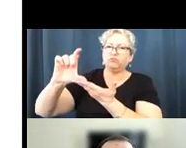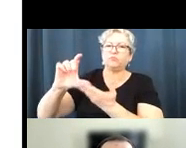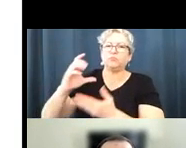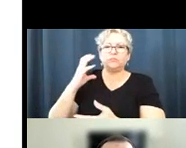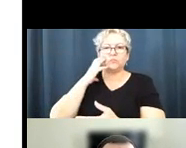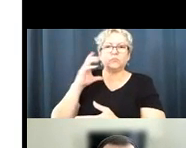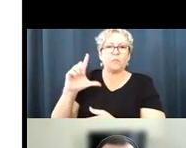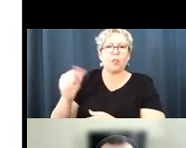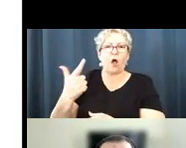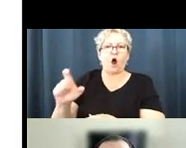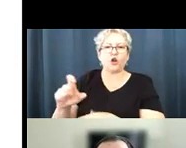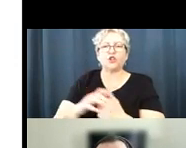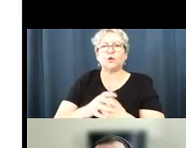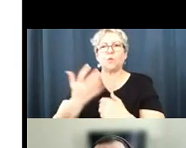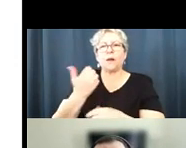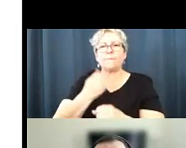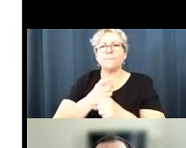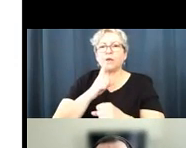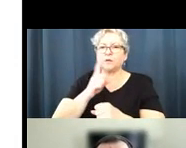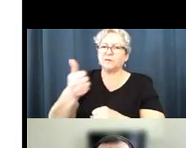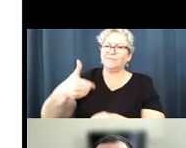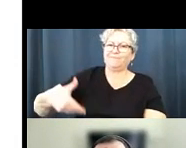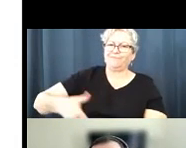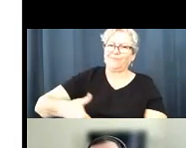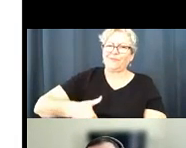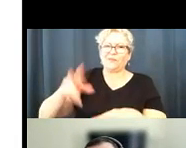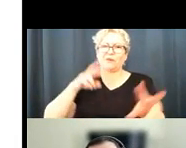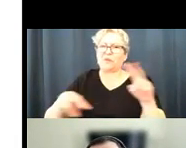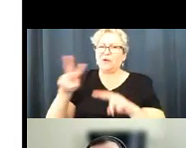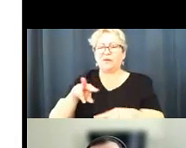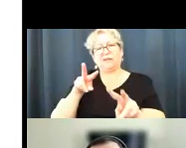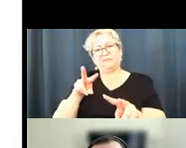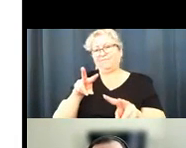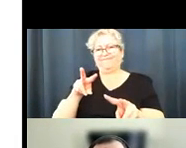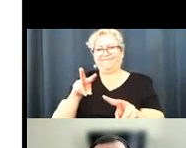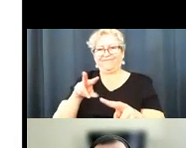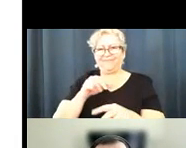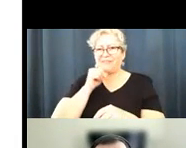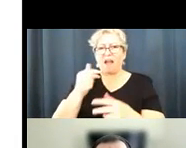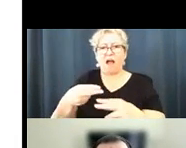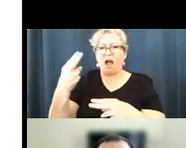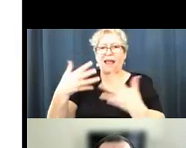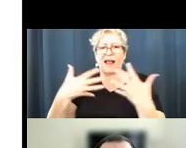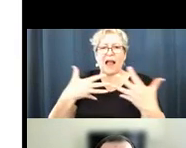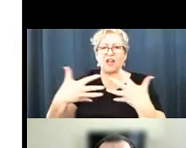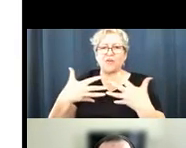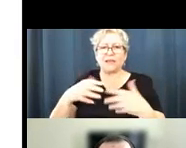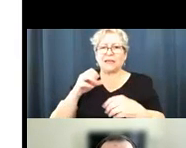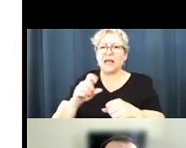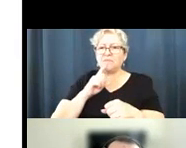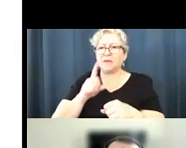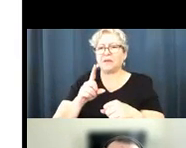sea grande. Y mucho de esto es, ¿verdad?, intuitivo. Si usted está viendo algo y no puede y ve que no